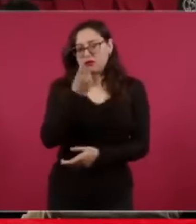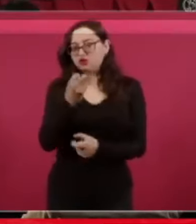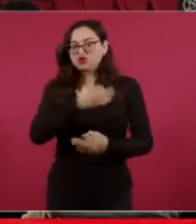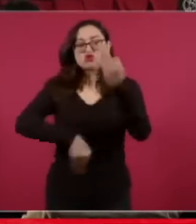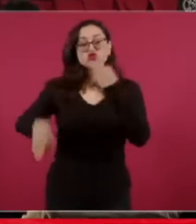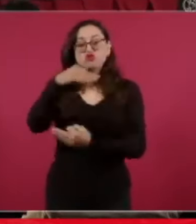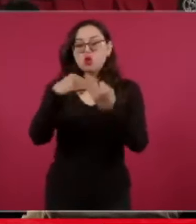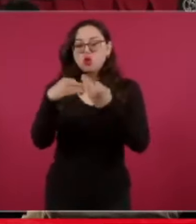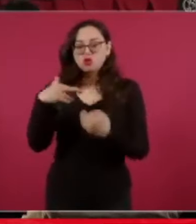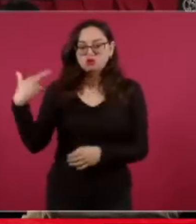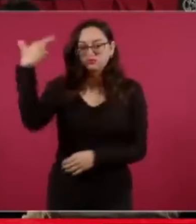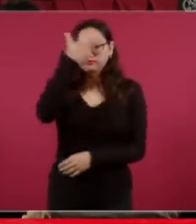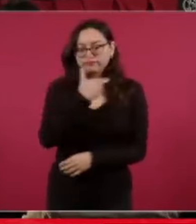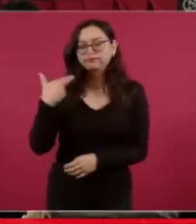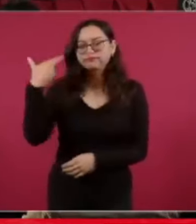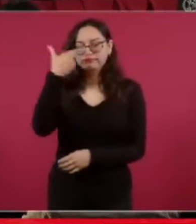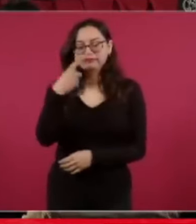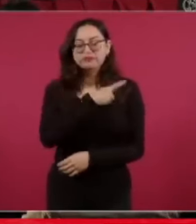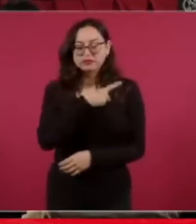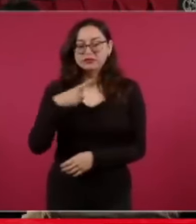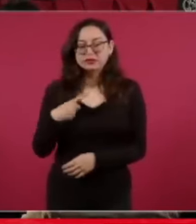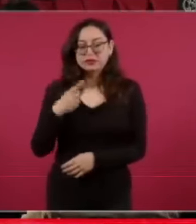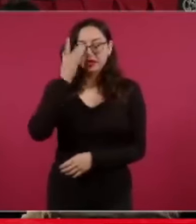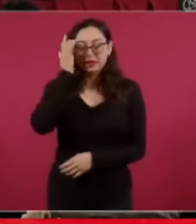Pero sí,